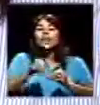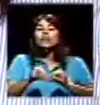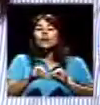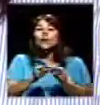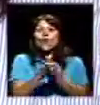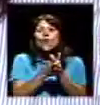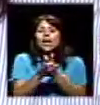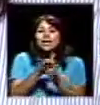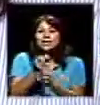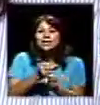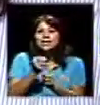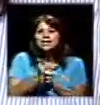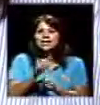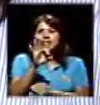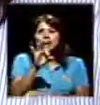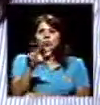93%.